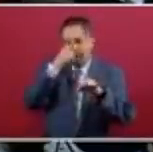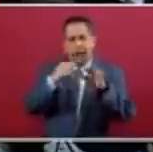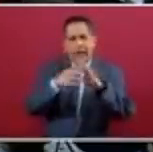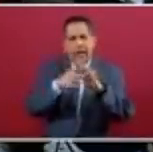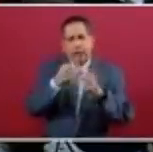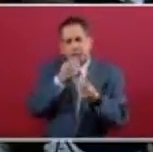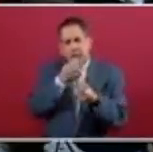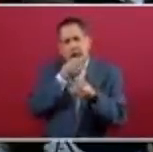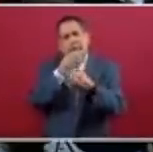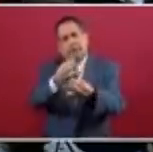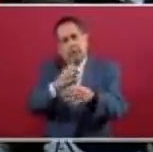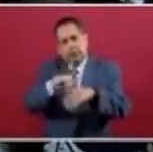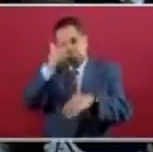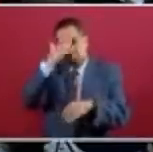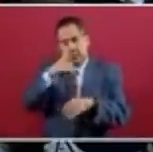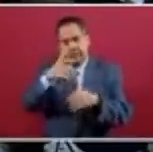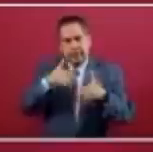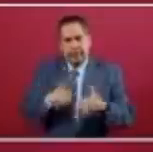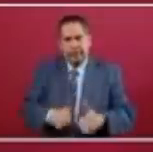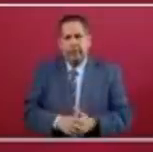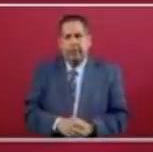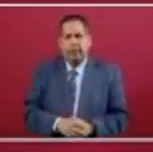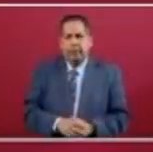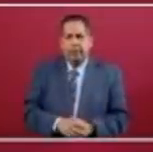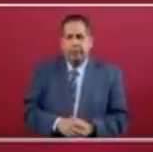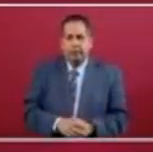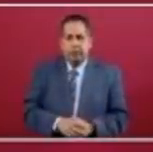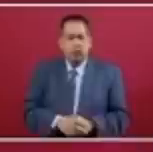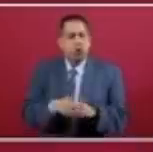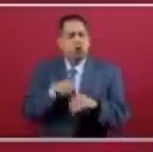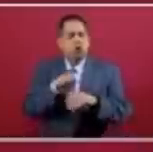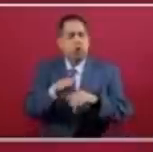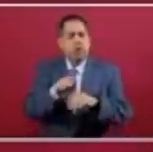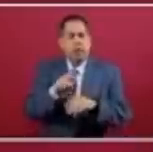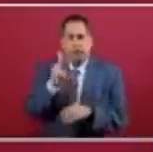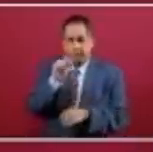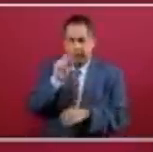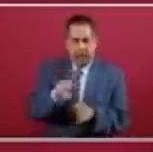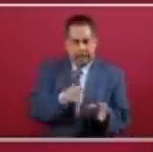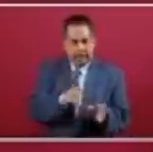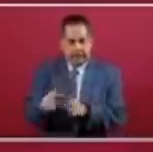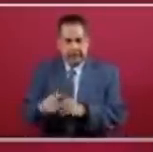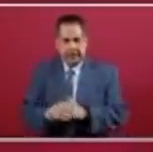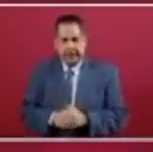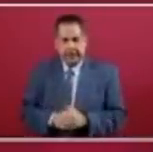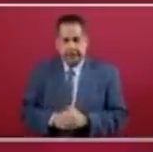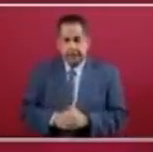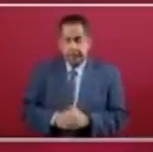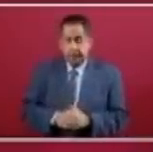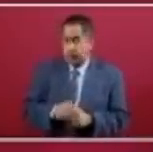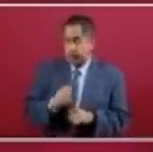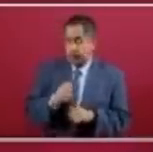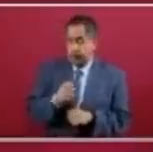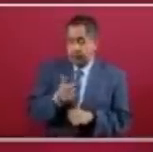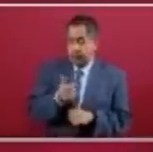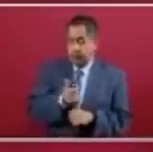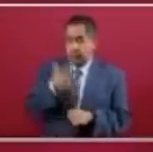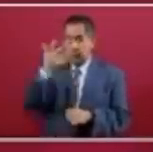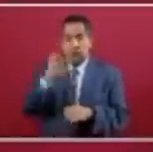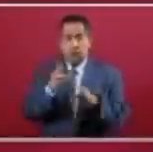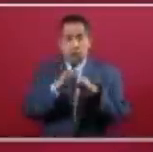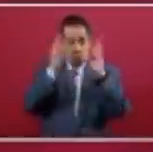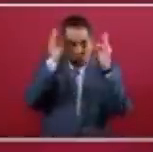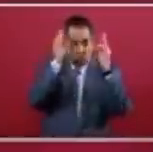lo supiera usted, señor presidente. Muchísimas gracias. Muy bien. Mira, acerca de tu planteamiento sobre el costo de los